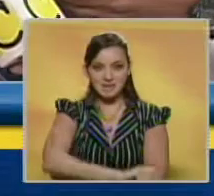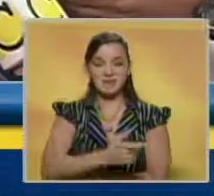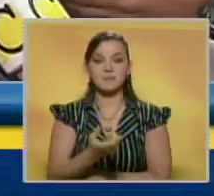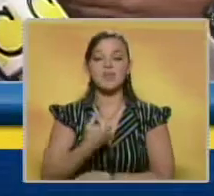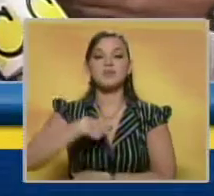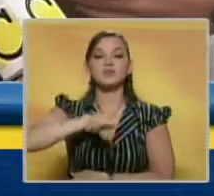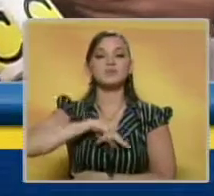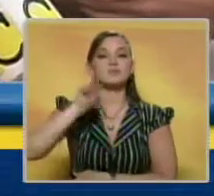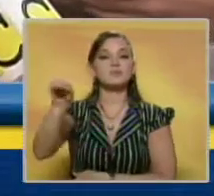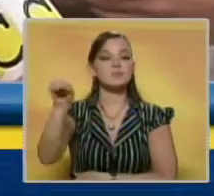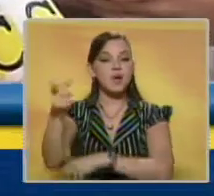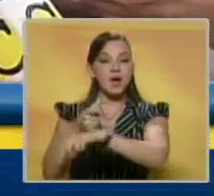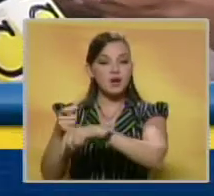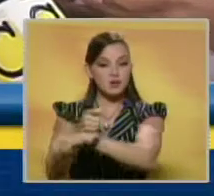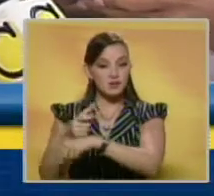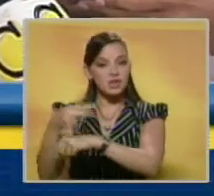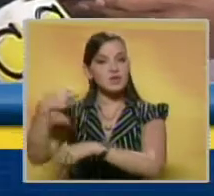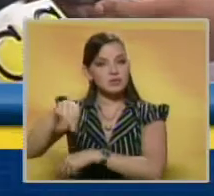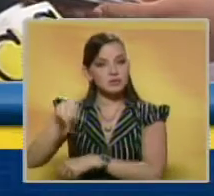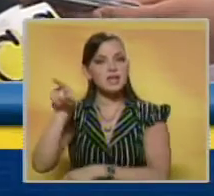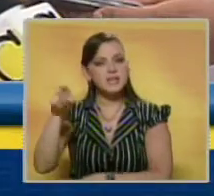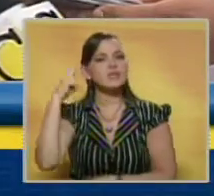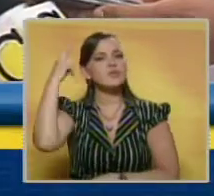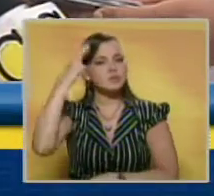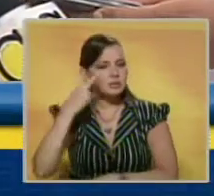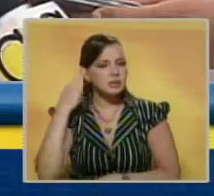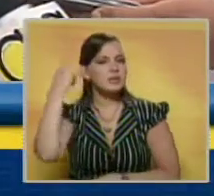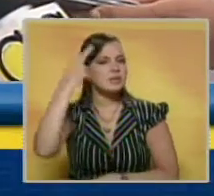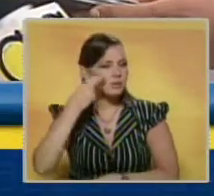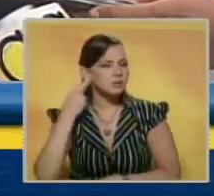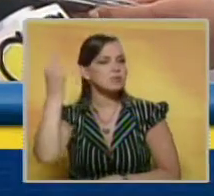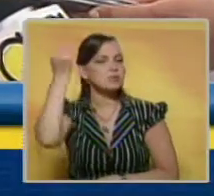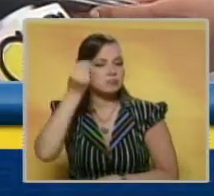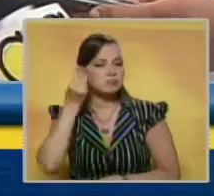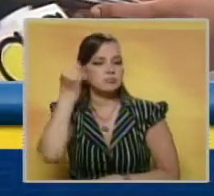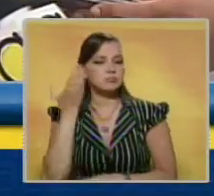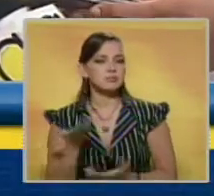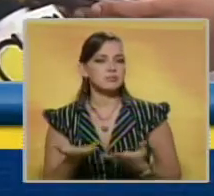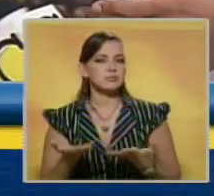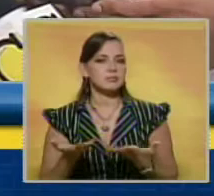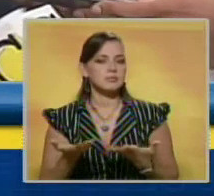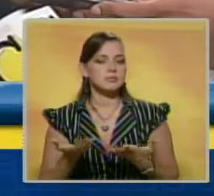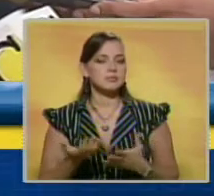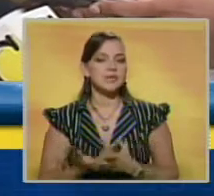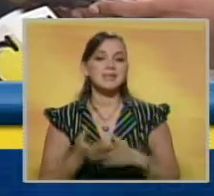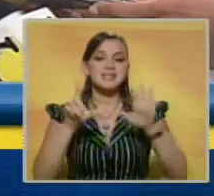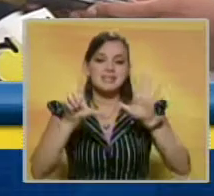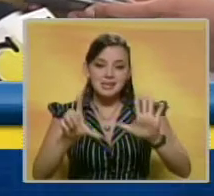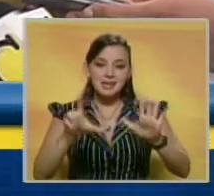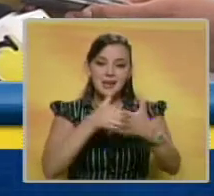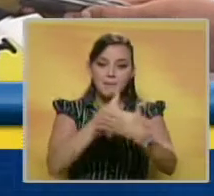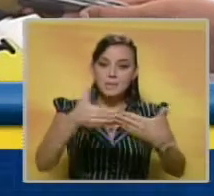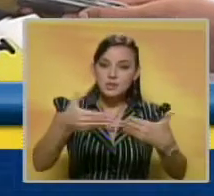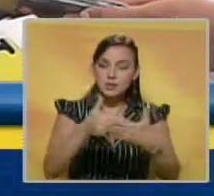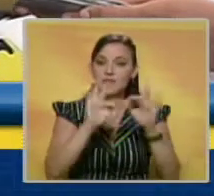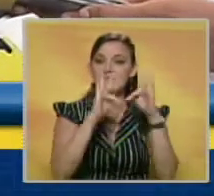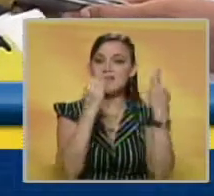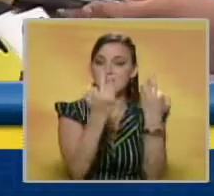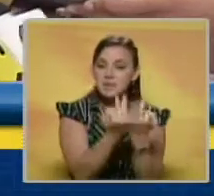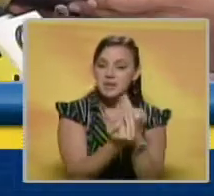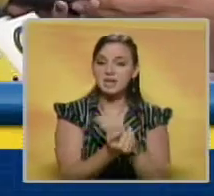gobierno nacional a que reflexione sobre indicadores tan importantes como es que en 7 millones de familias venezolanas,